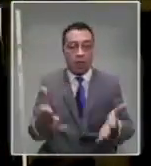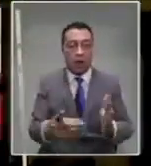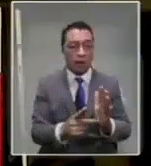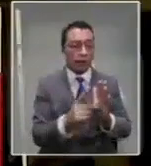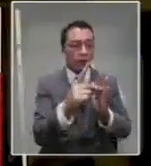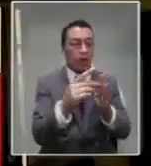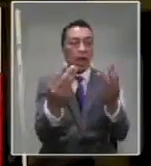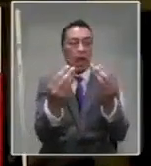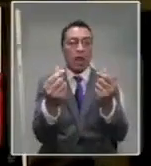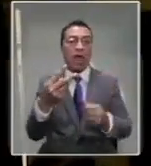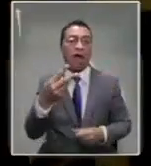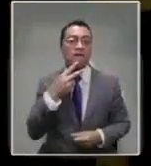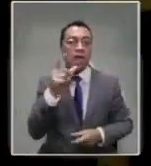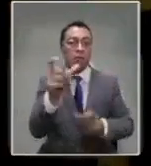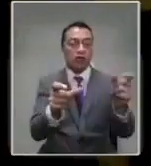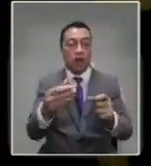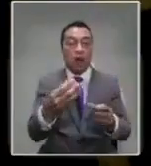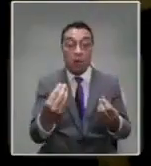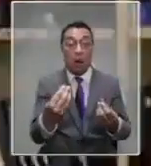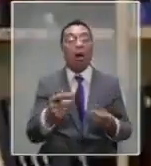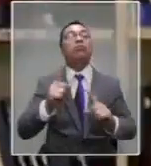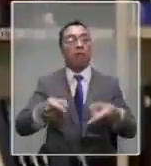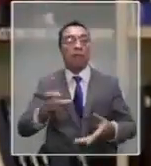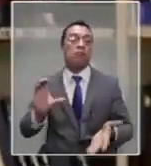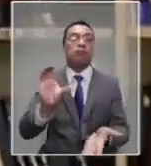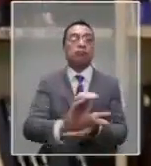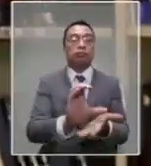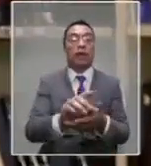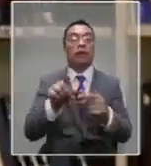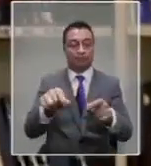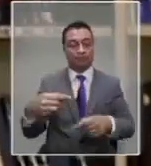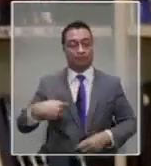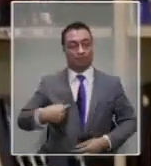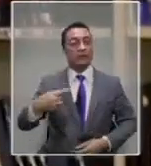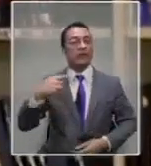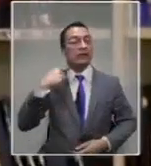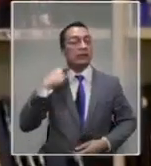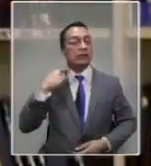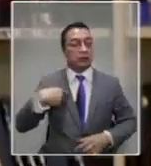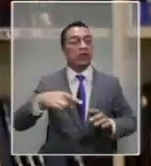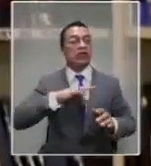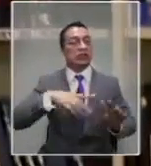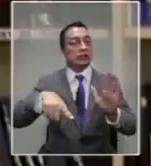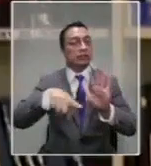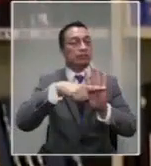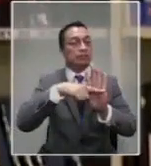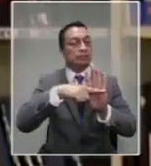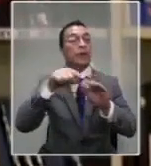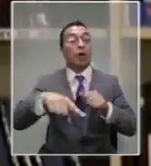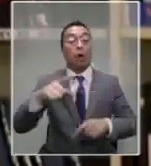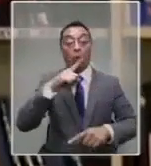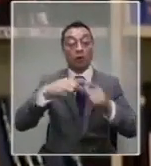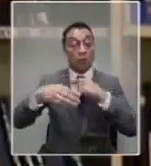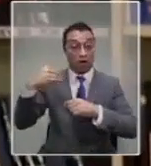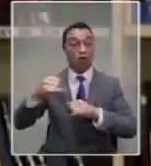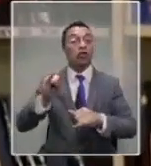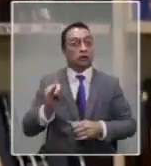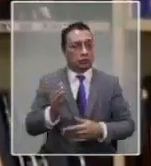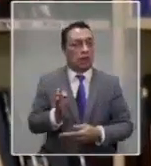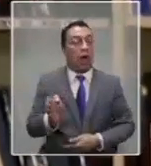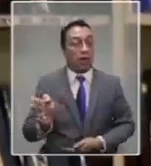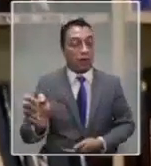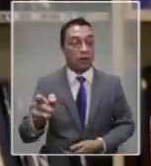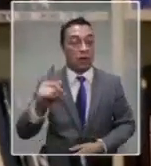desarrollo, mejoran la calidad de vida de las personas, lo hacen. Nosotros ahí tenemos un déficit. Creo que en los últimos años se ha